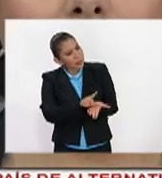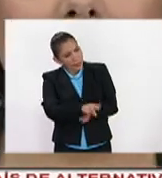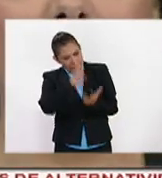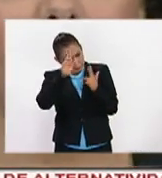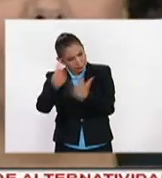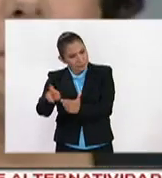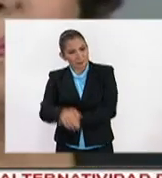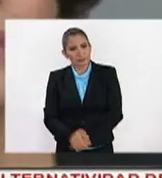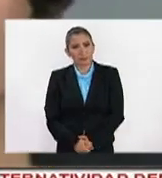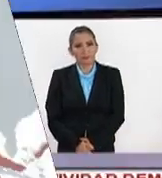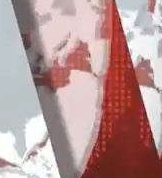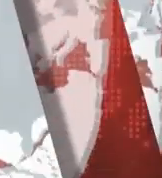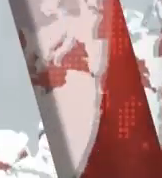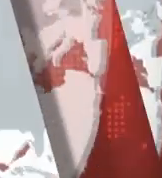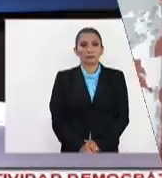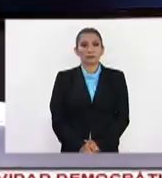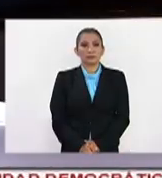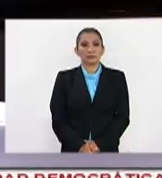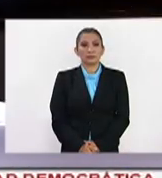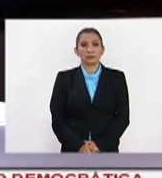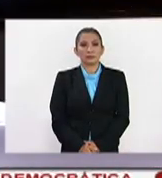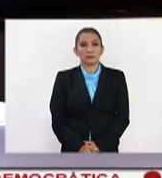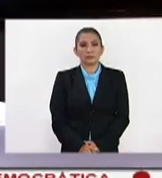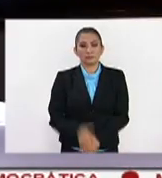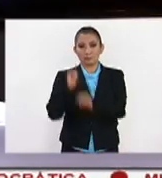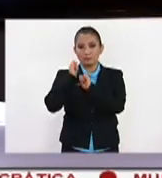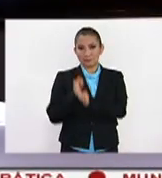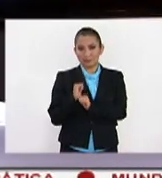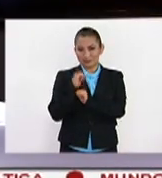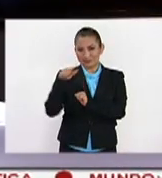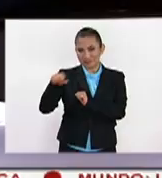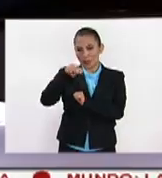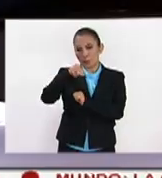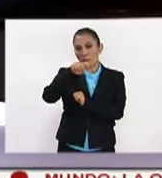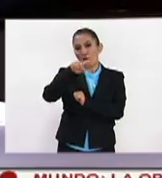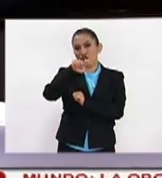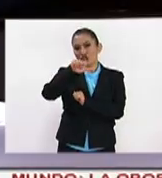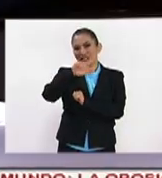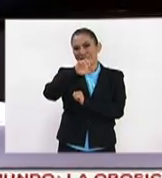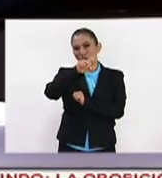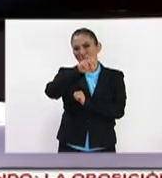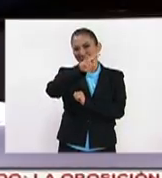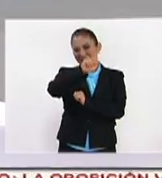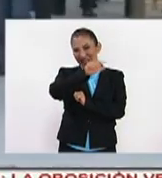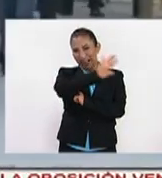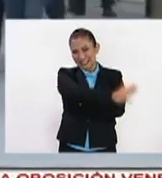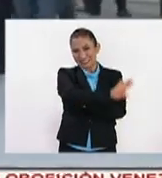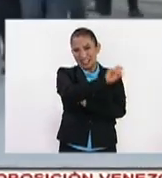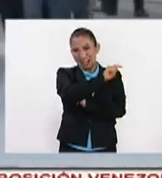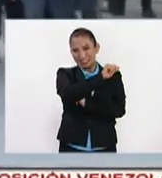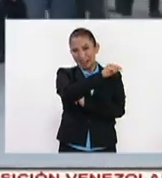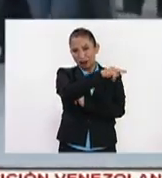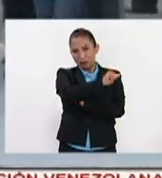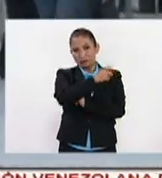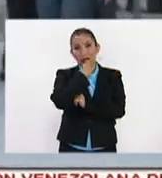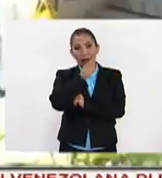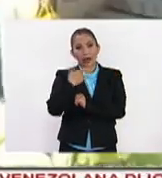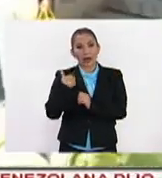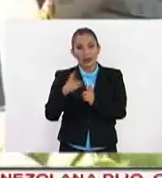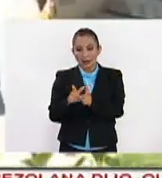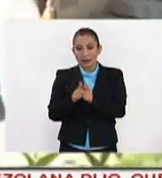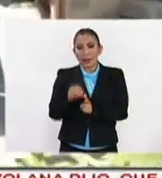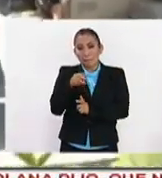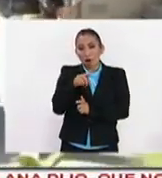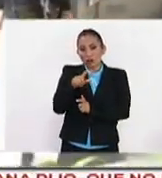Derecho requiere. El comisario mayor de los Mossos de Escuadra, Josep Luis Trapero, la intendente